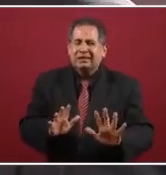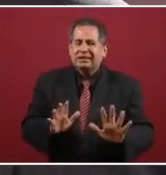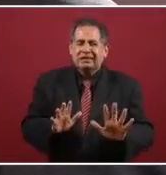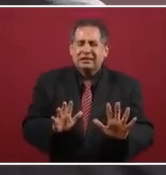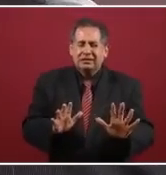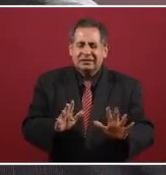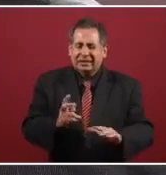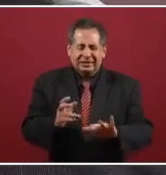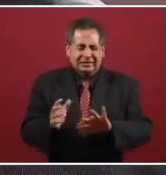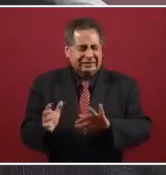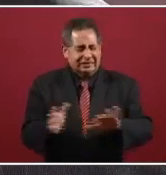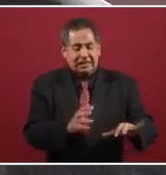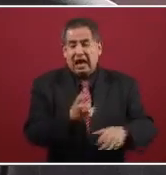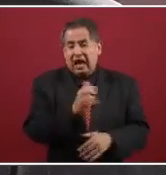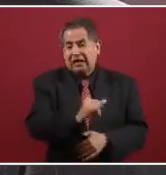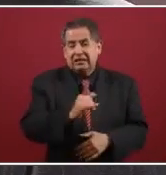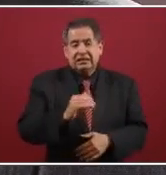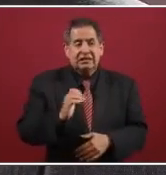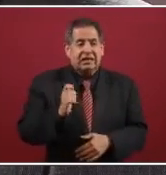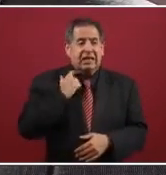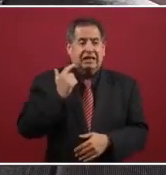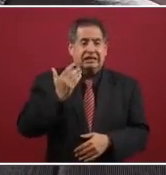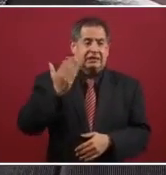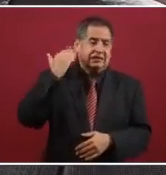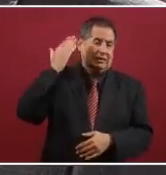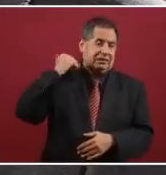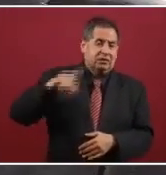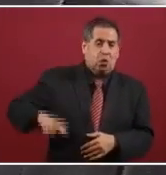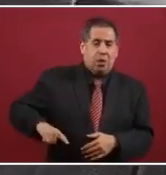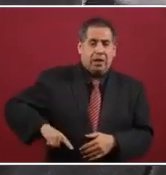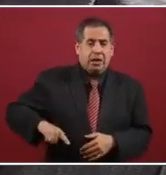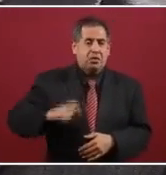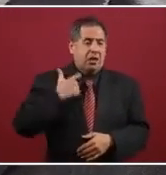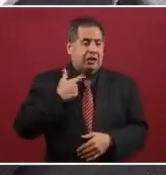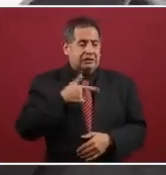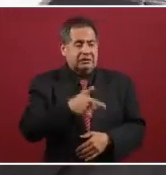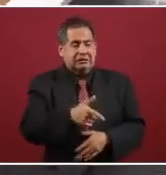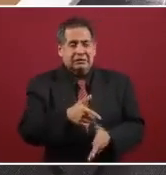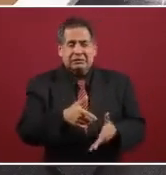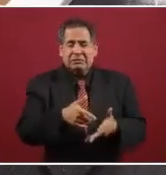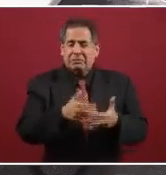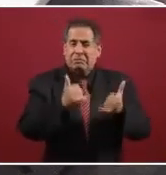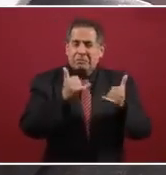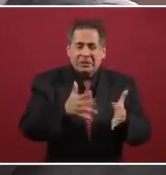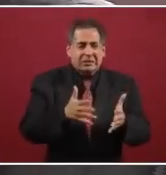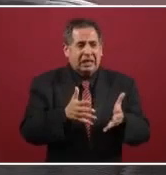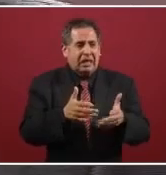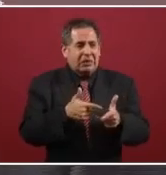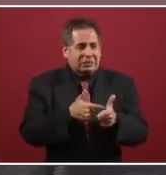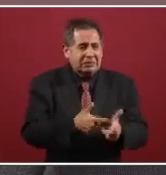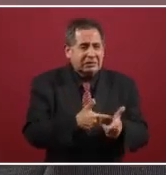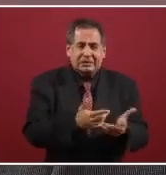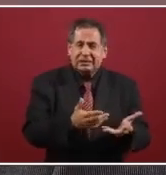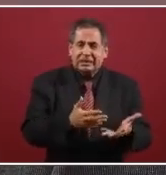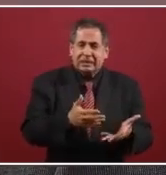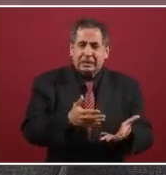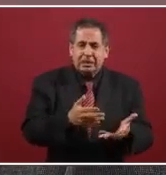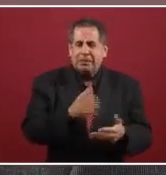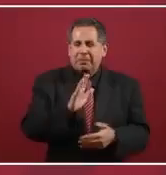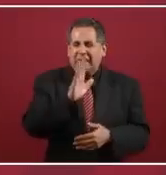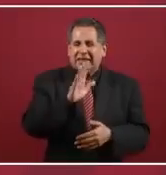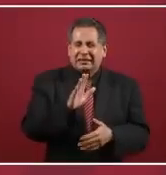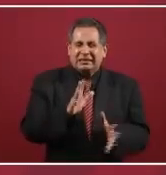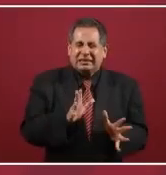terminó siendo el gobierno. Por eso estoy pidiéndole a la gente que me ayuden a empujar el elefante. Ya